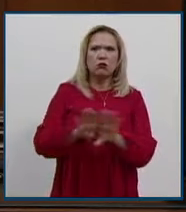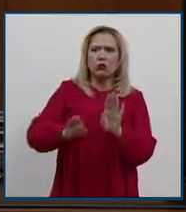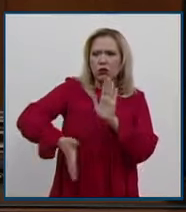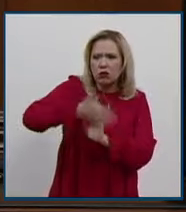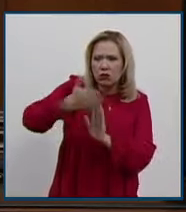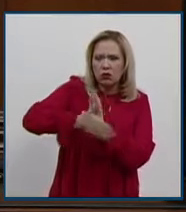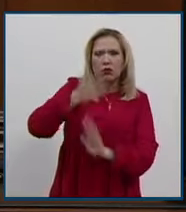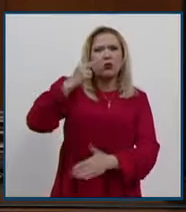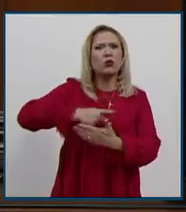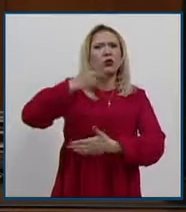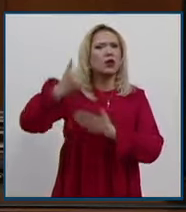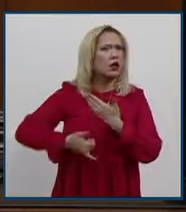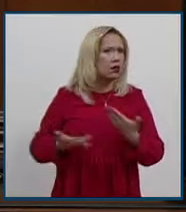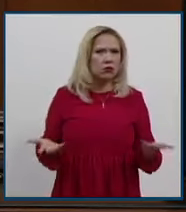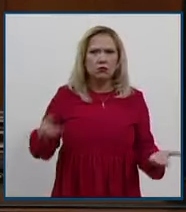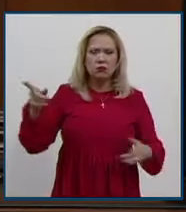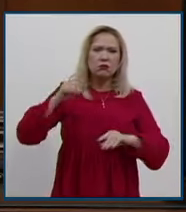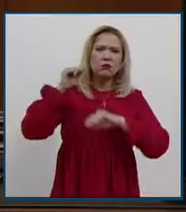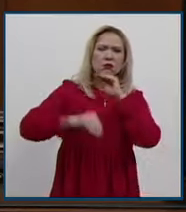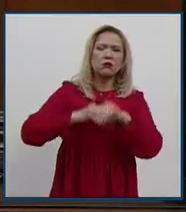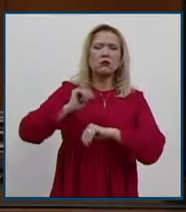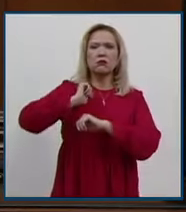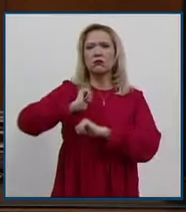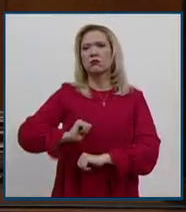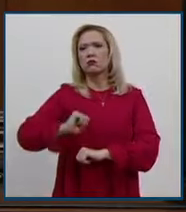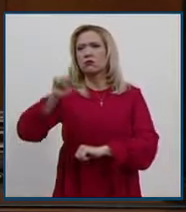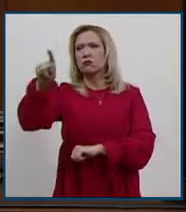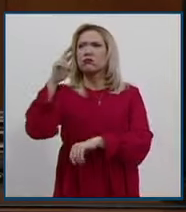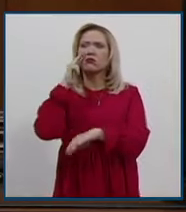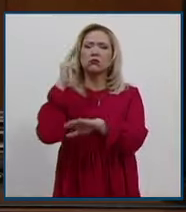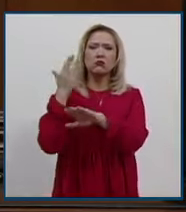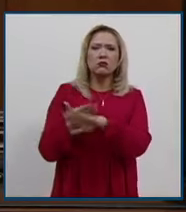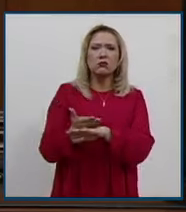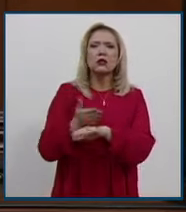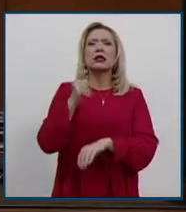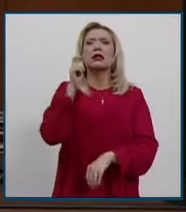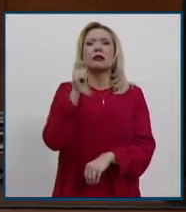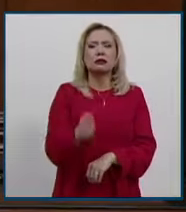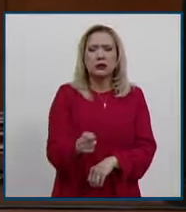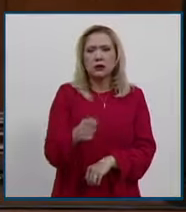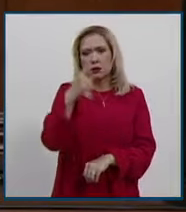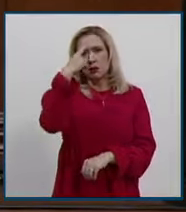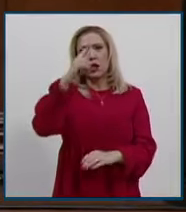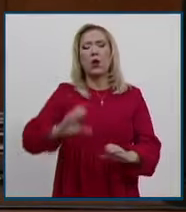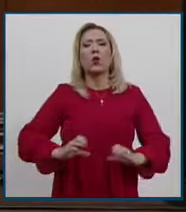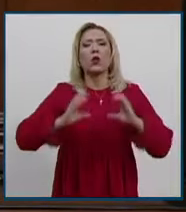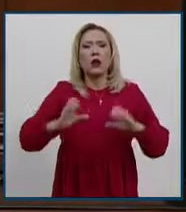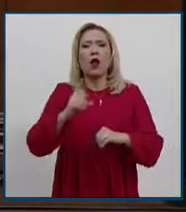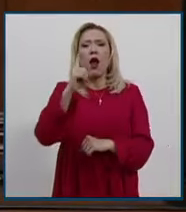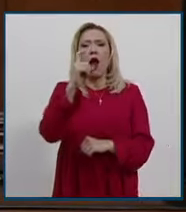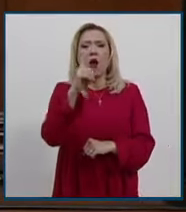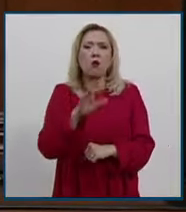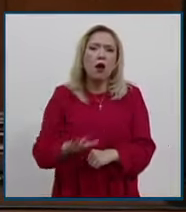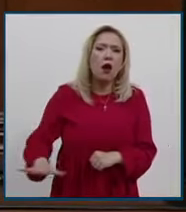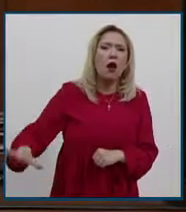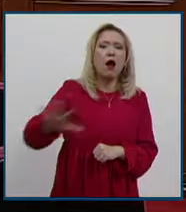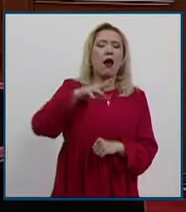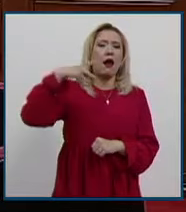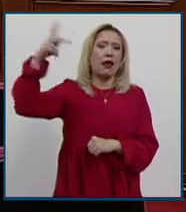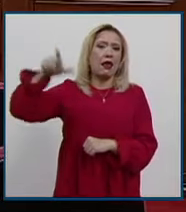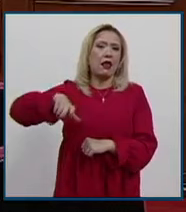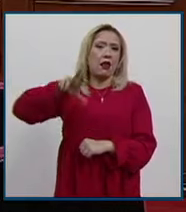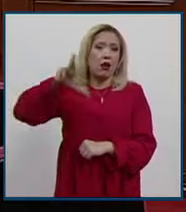estratégicas desarrolladas por autoridades competentes relativas Al cuidado del agua en la región de Quintana